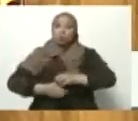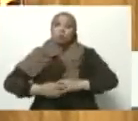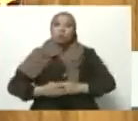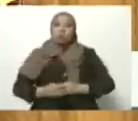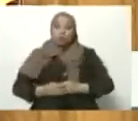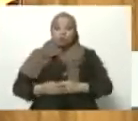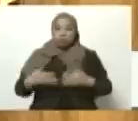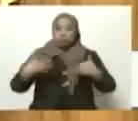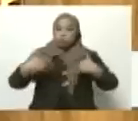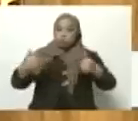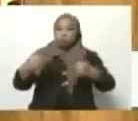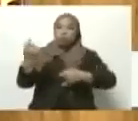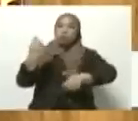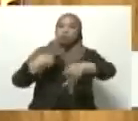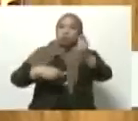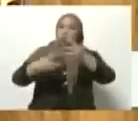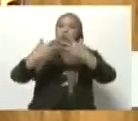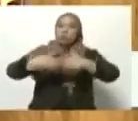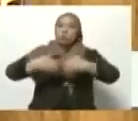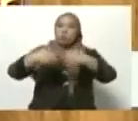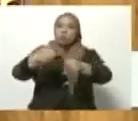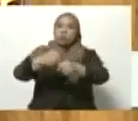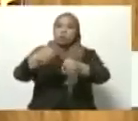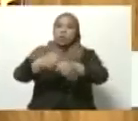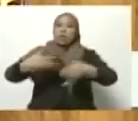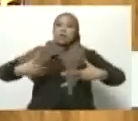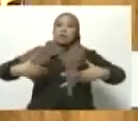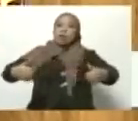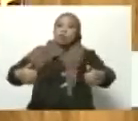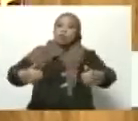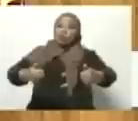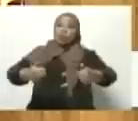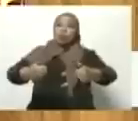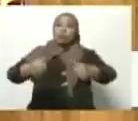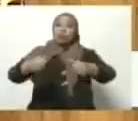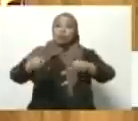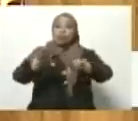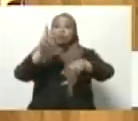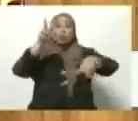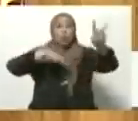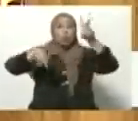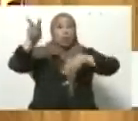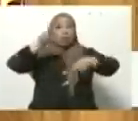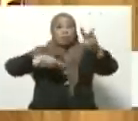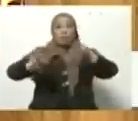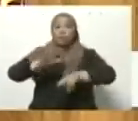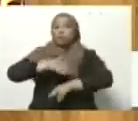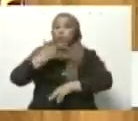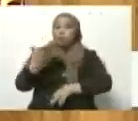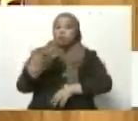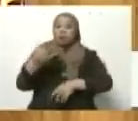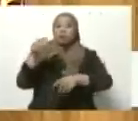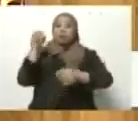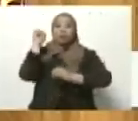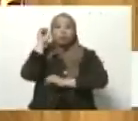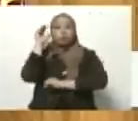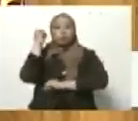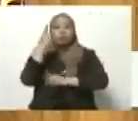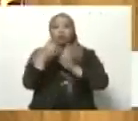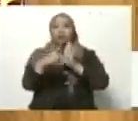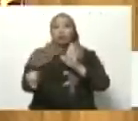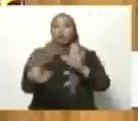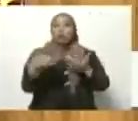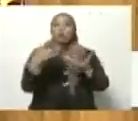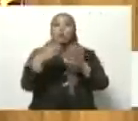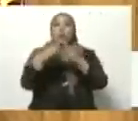Organización Mundial de Comercio, la Organización Mundial de la Salud, la Organización Mundial de Turismo, las propias Naciones Unidas, el Consejo de Derechos Humanos, se está partiendo todo,